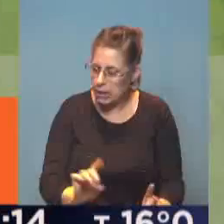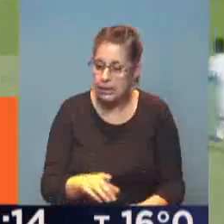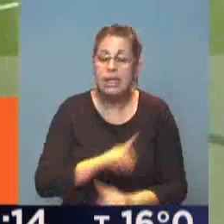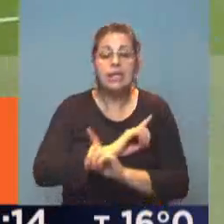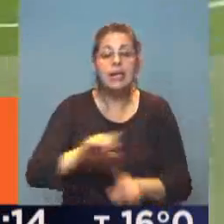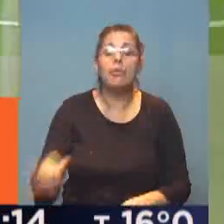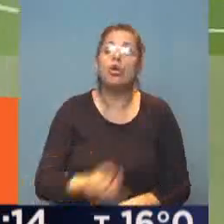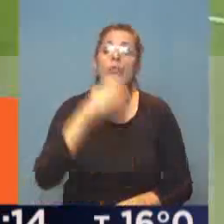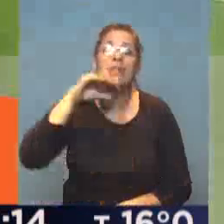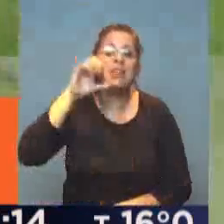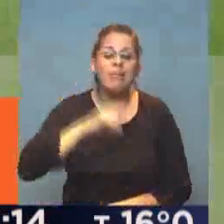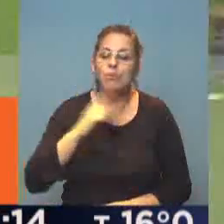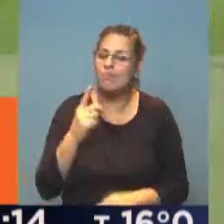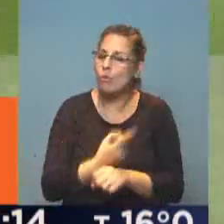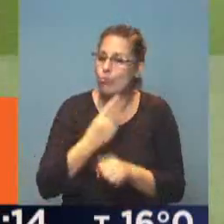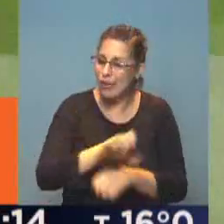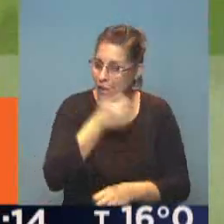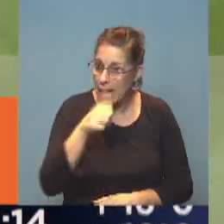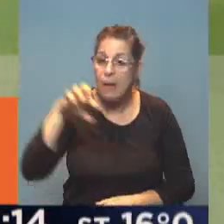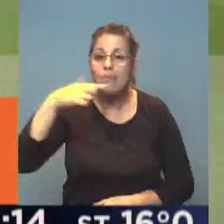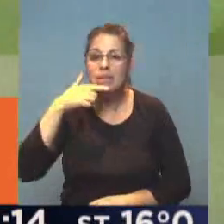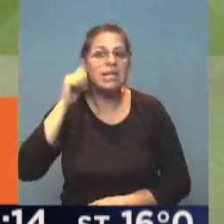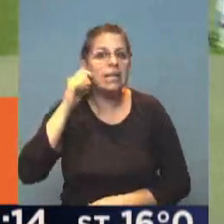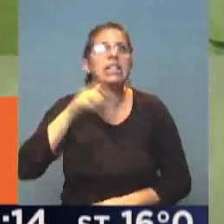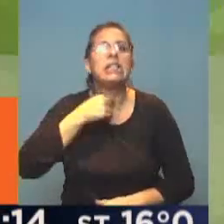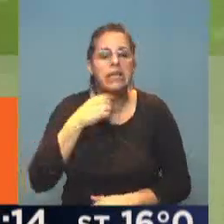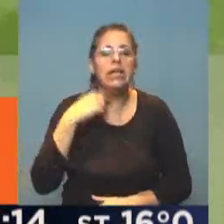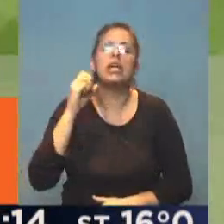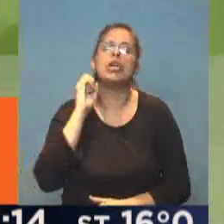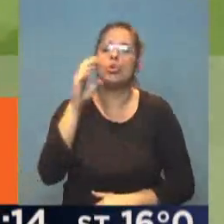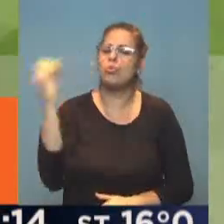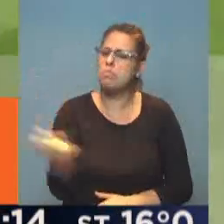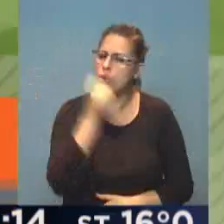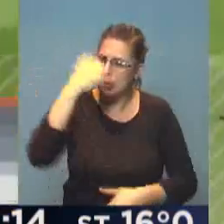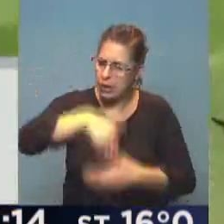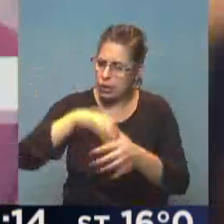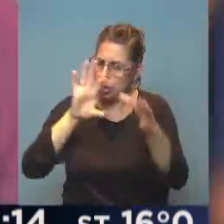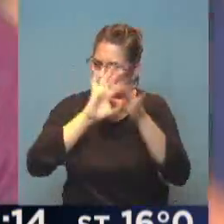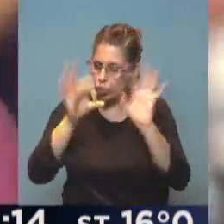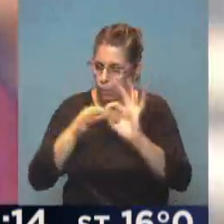Champions League. Bueno, el Paris Saint-Germain justamente apuesta a esto, a ser un grande en Europa.